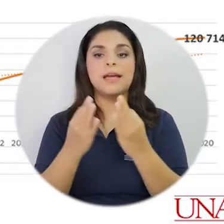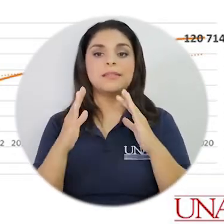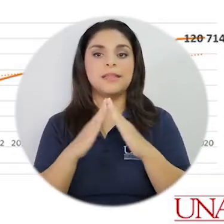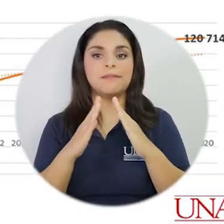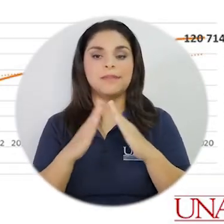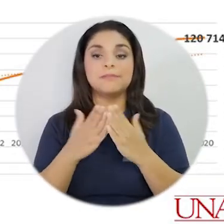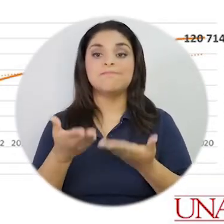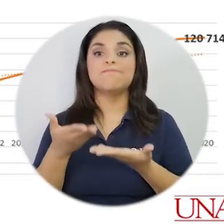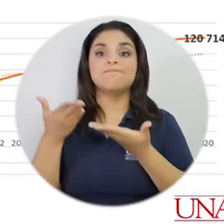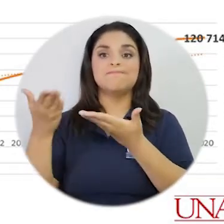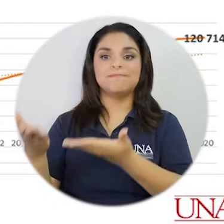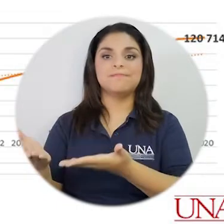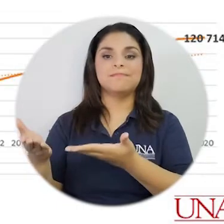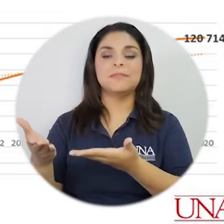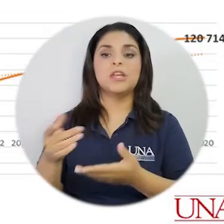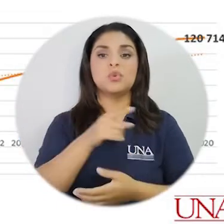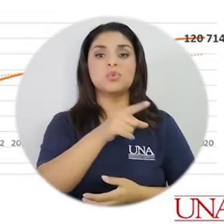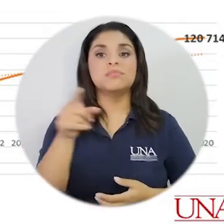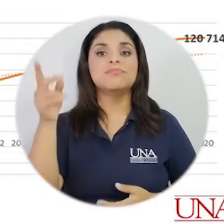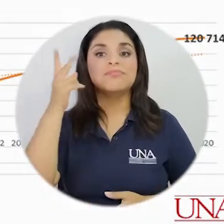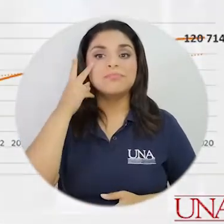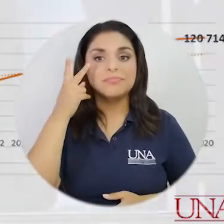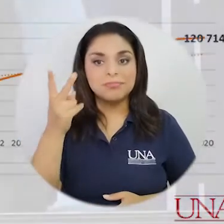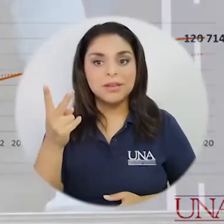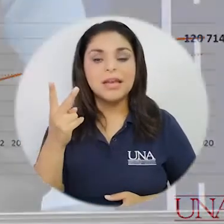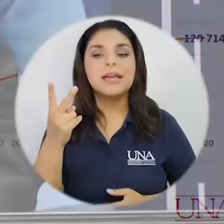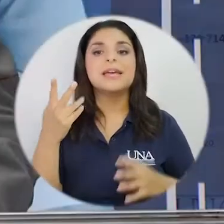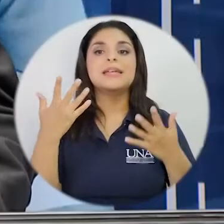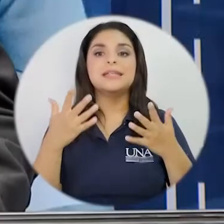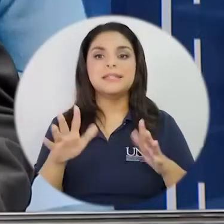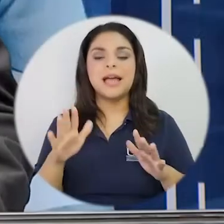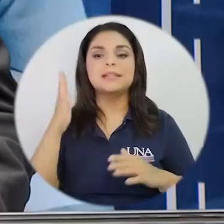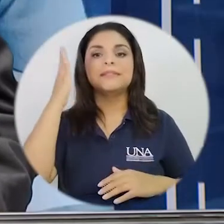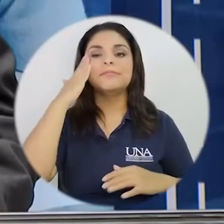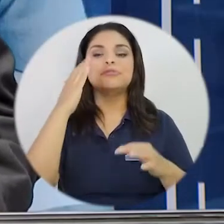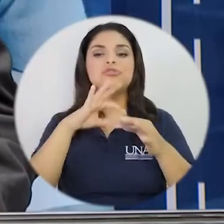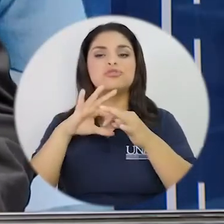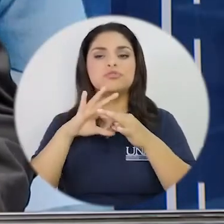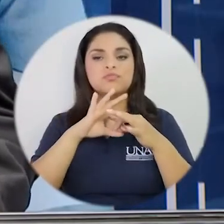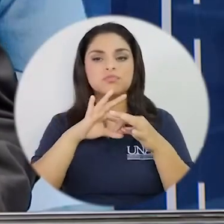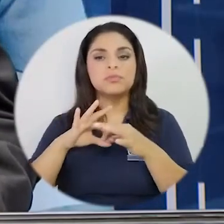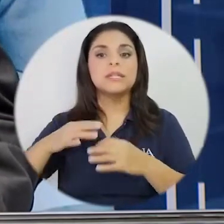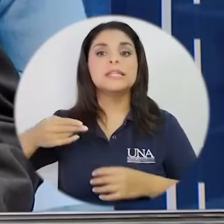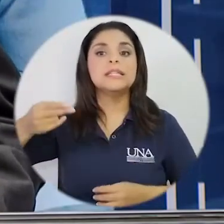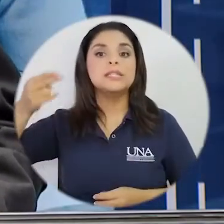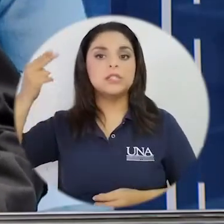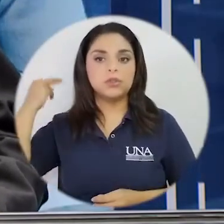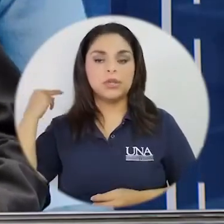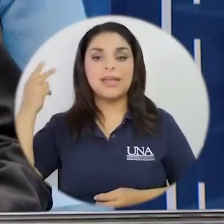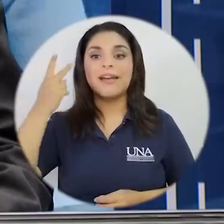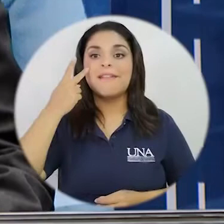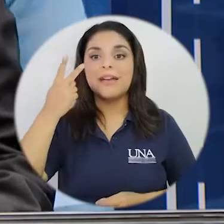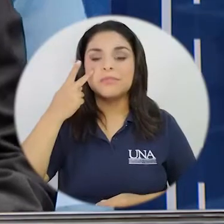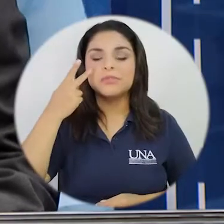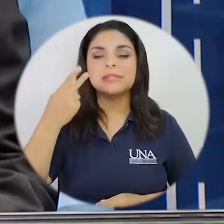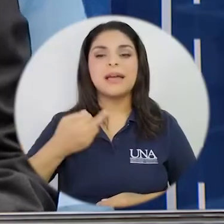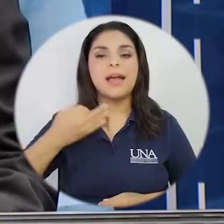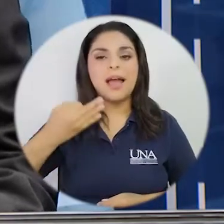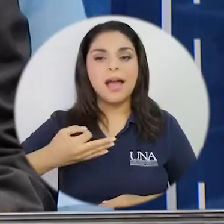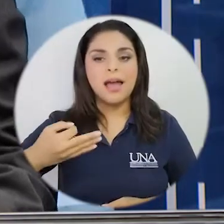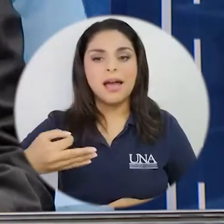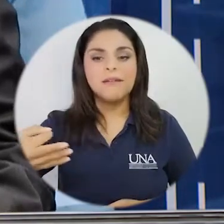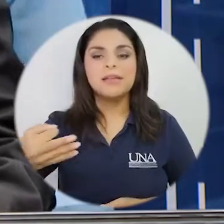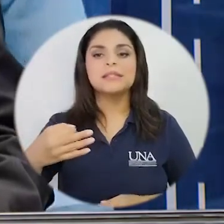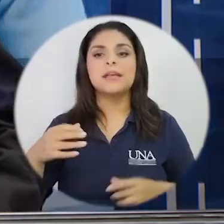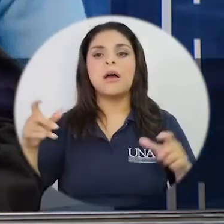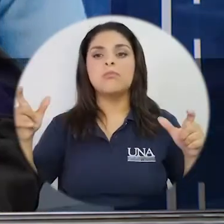bonos familiares de vivienda que se otorgaran. Si vemos todo y si hacemos ya la relación histórica, vemos que cada